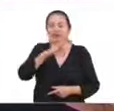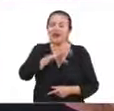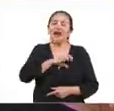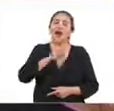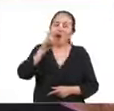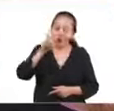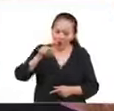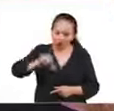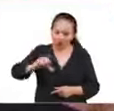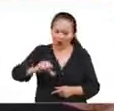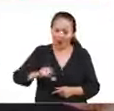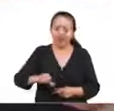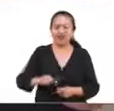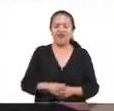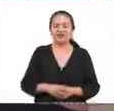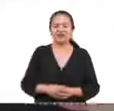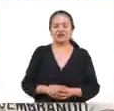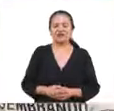Y por eso…